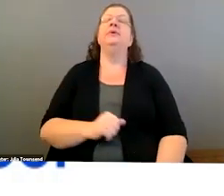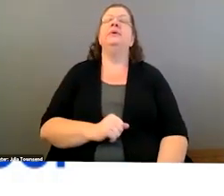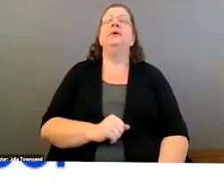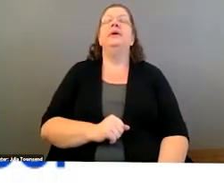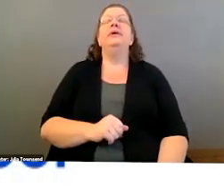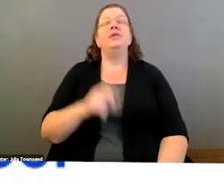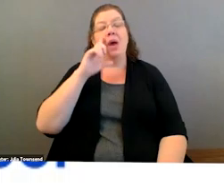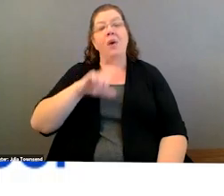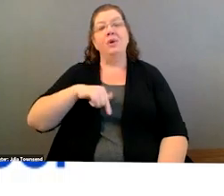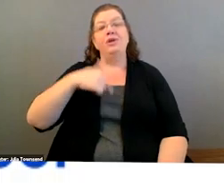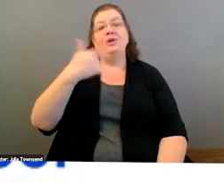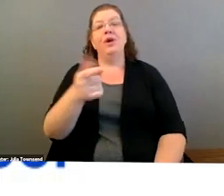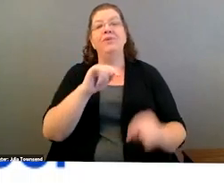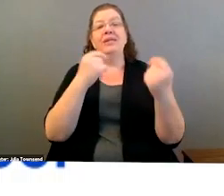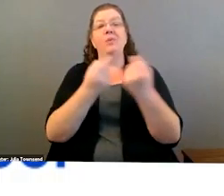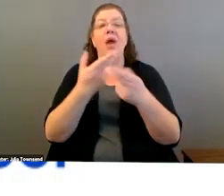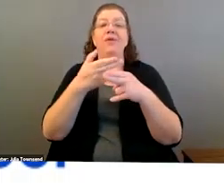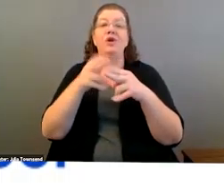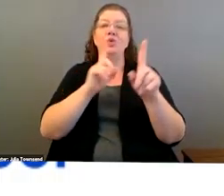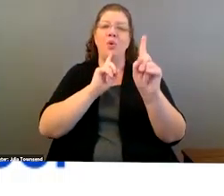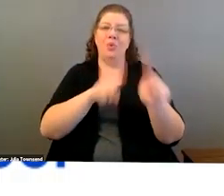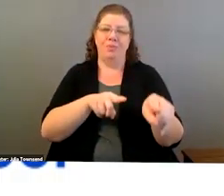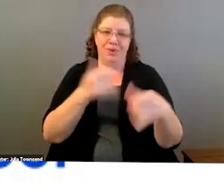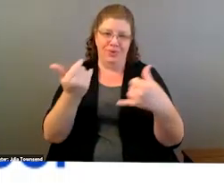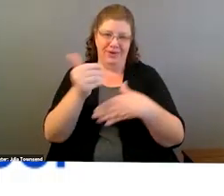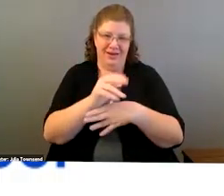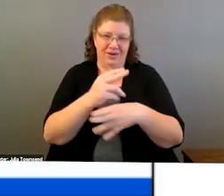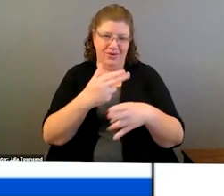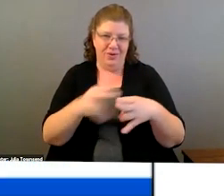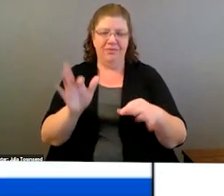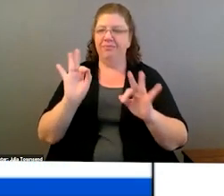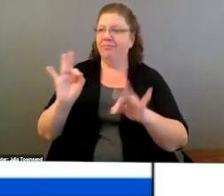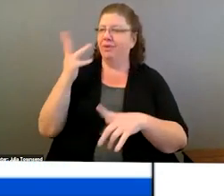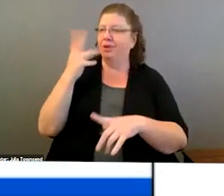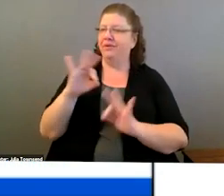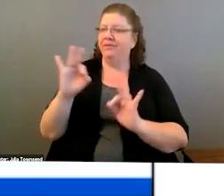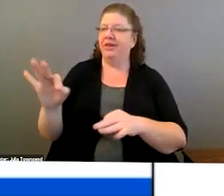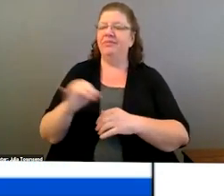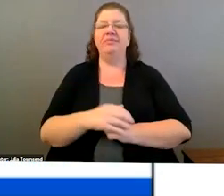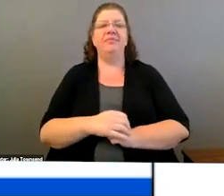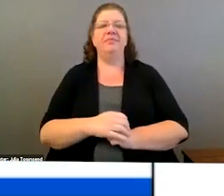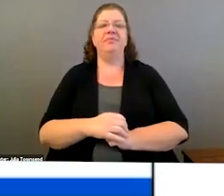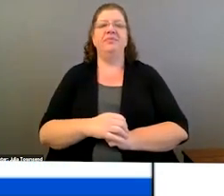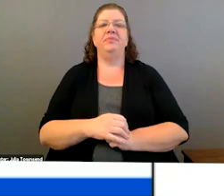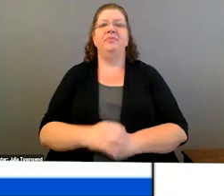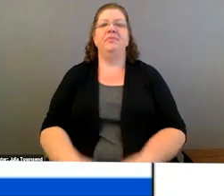21 será el último bueno tenemos un informe corto para ustedes esta noche